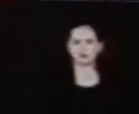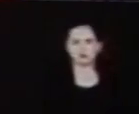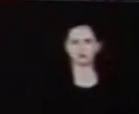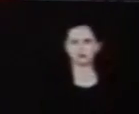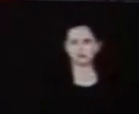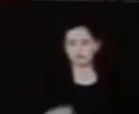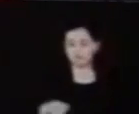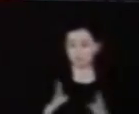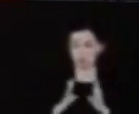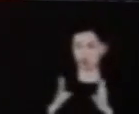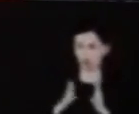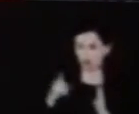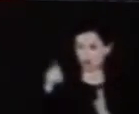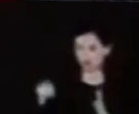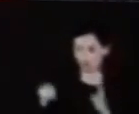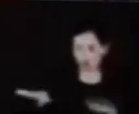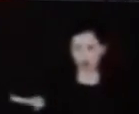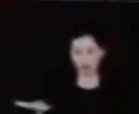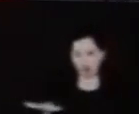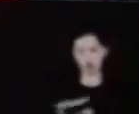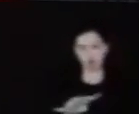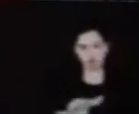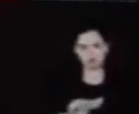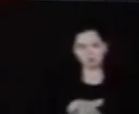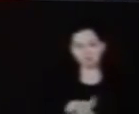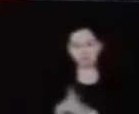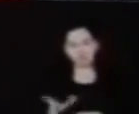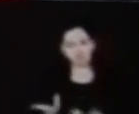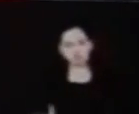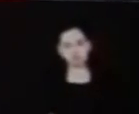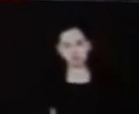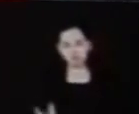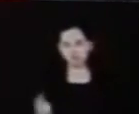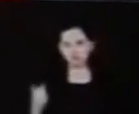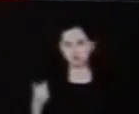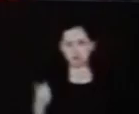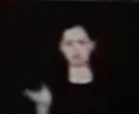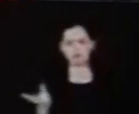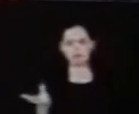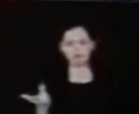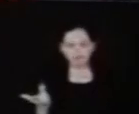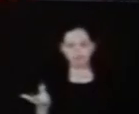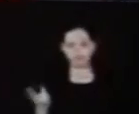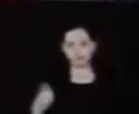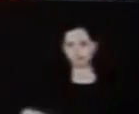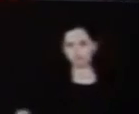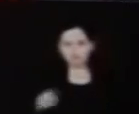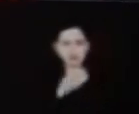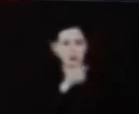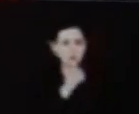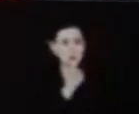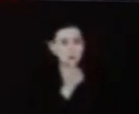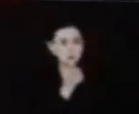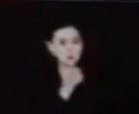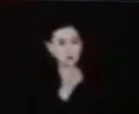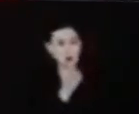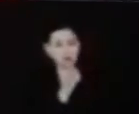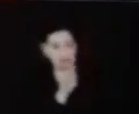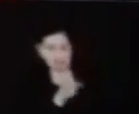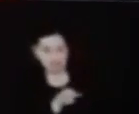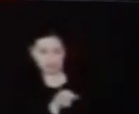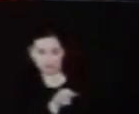las Fuerzas Armadas ante la inoperancia de las corporaciones policiales.